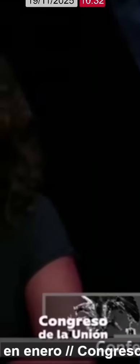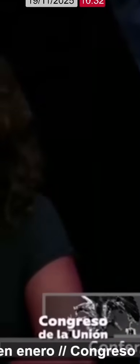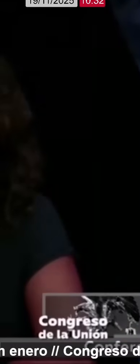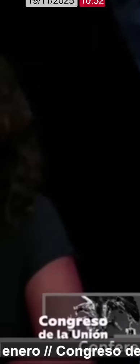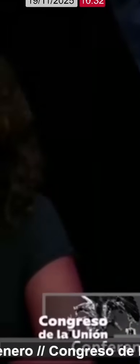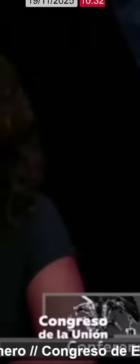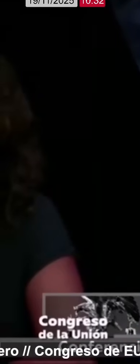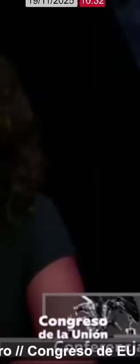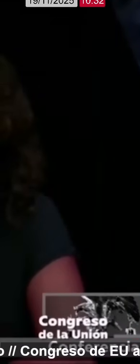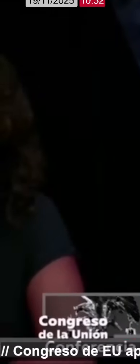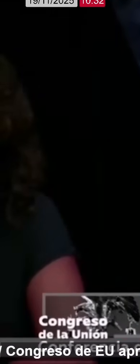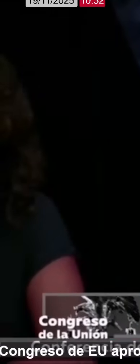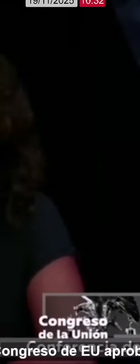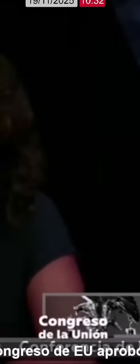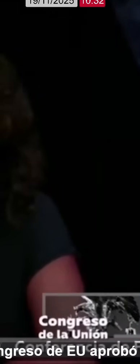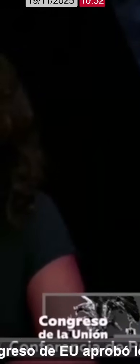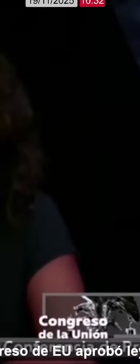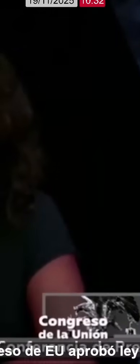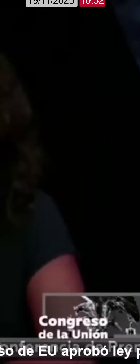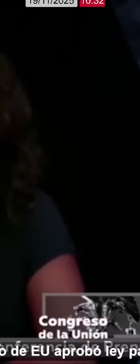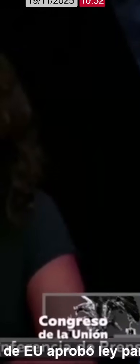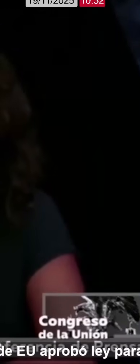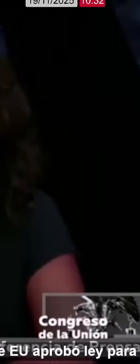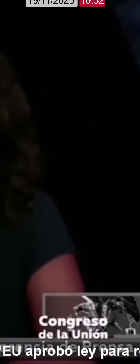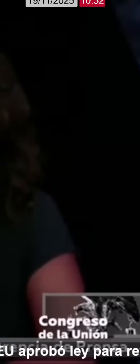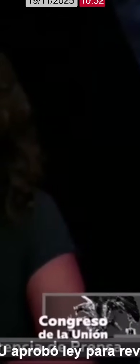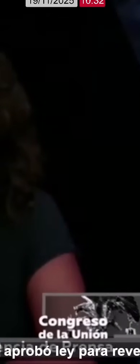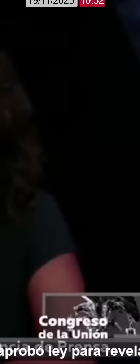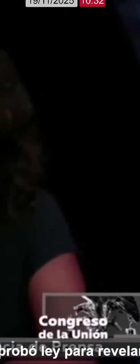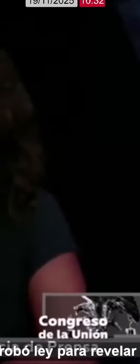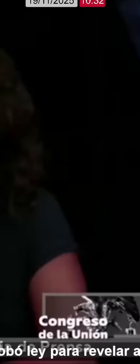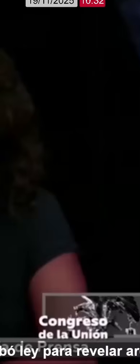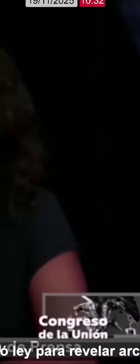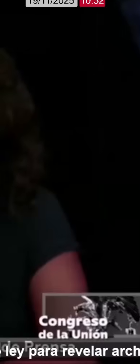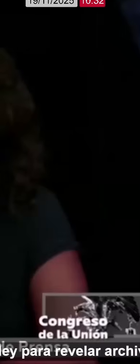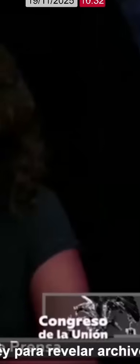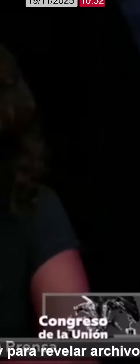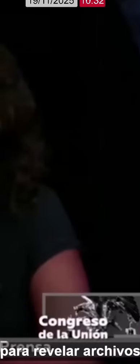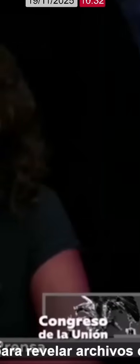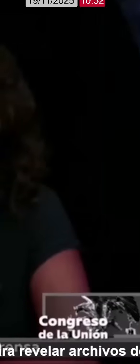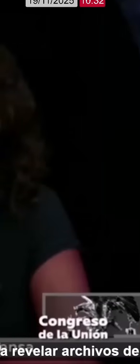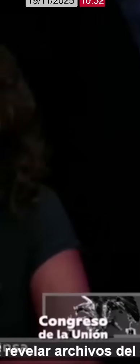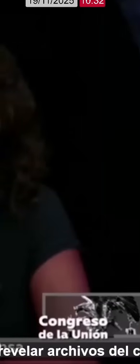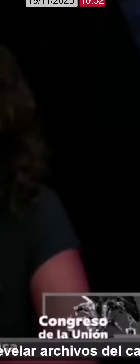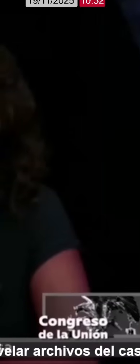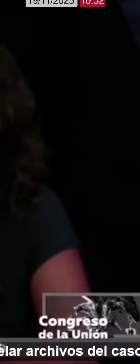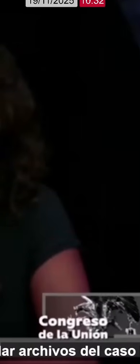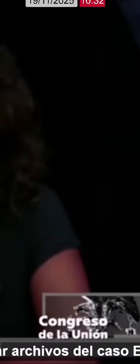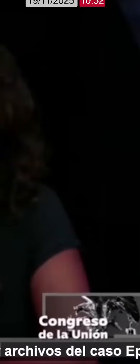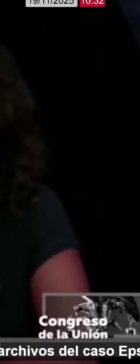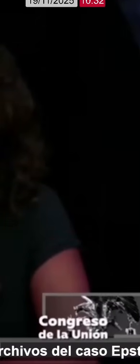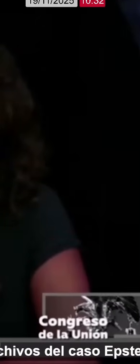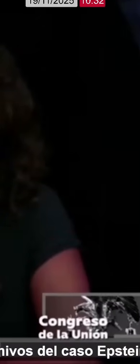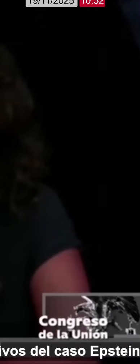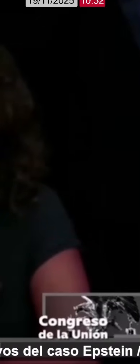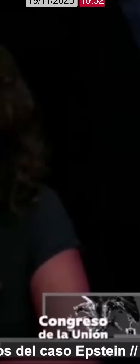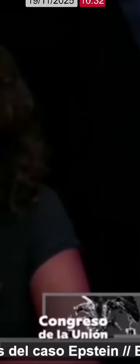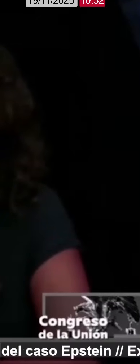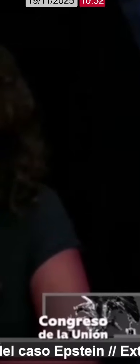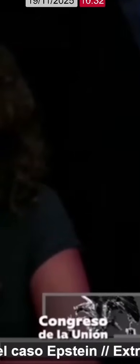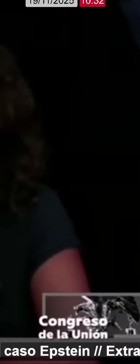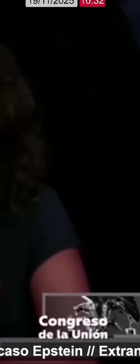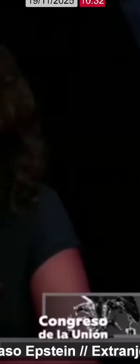de México, ante los acontecimientos del último fin de semana. Y pues nada es fortuito, es